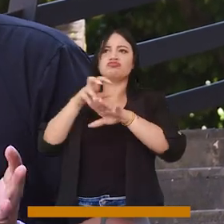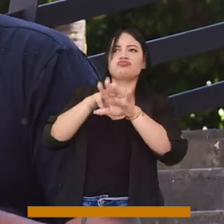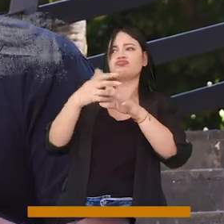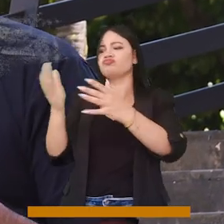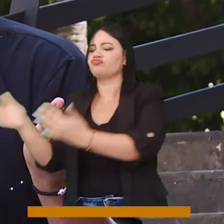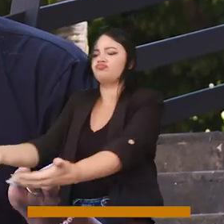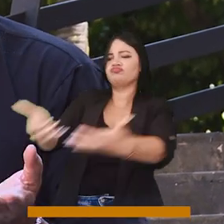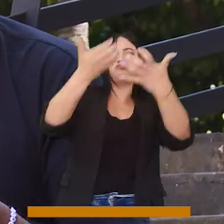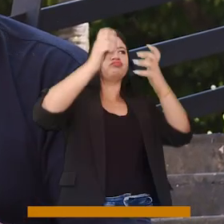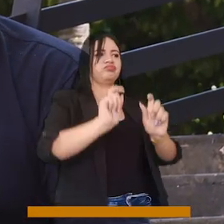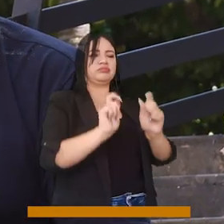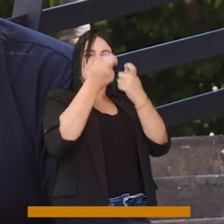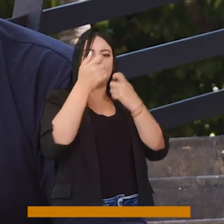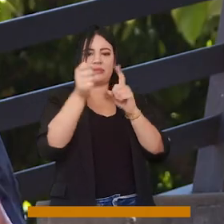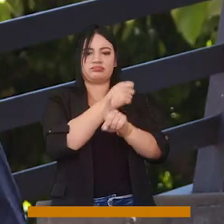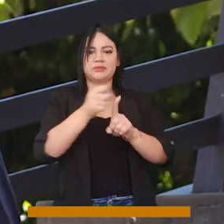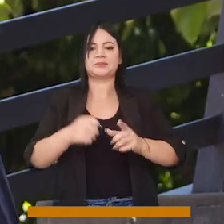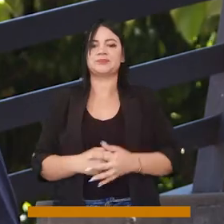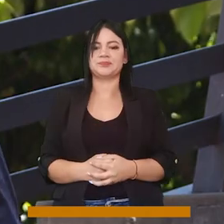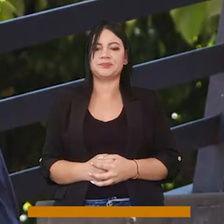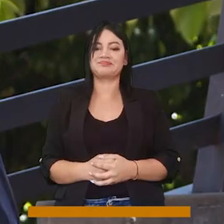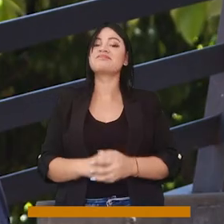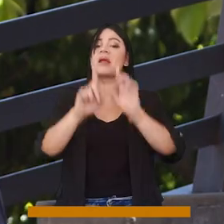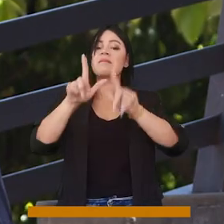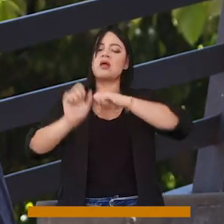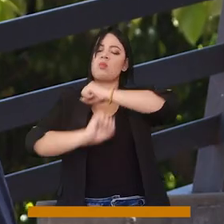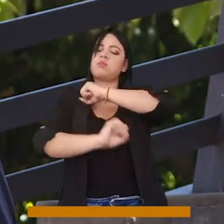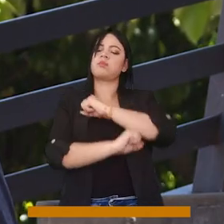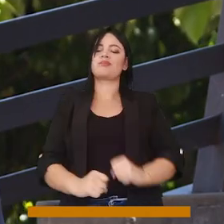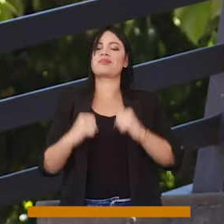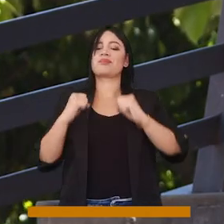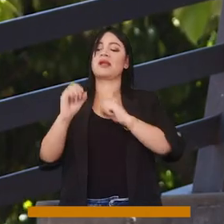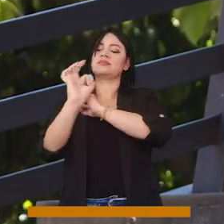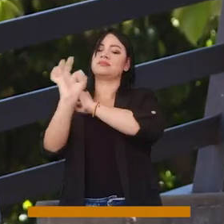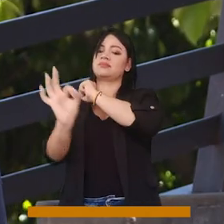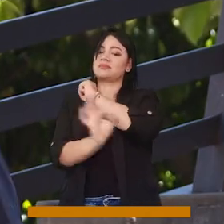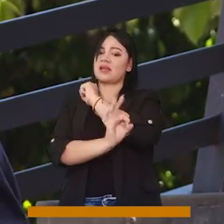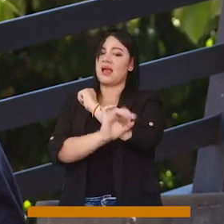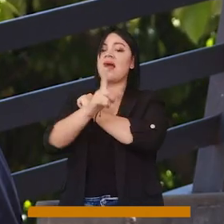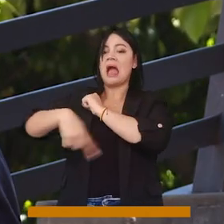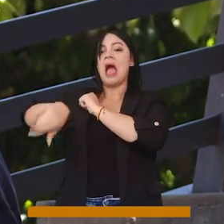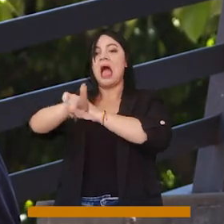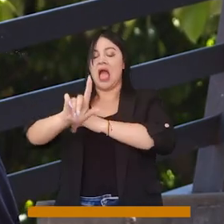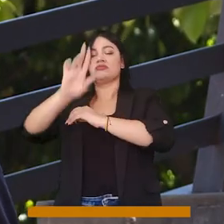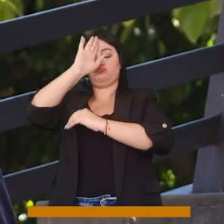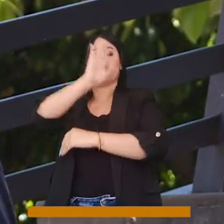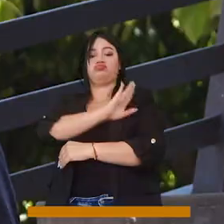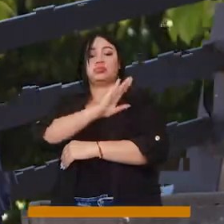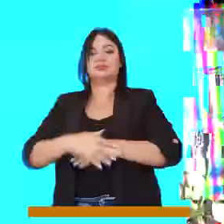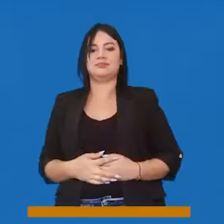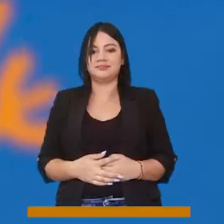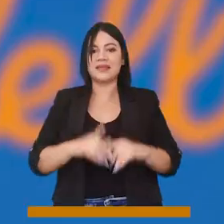animales aprehendidos preventivamente del maltrato. También logramos que se fortaleciera el componente psicosocial dentro de la misma